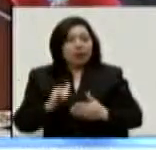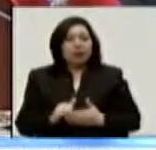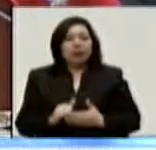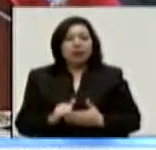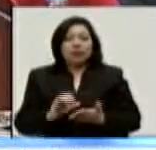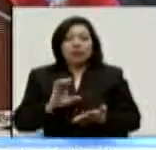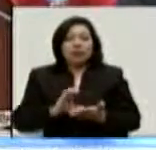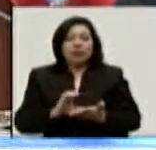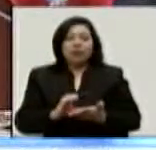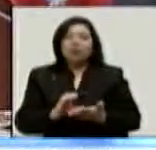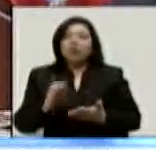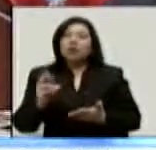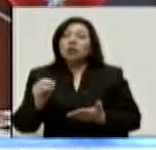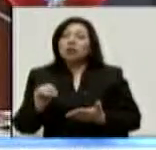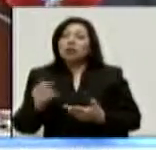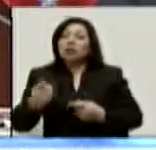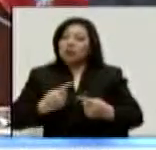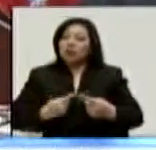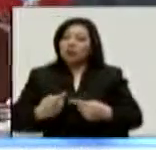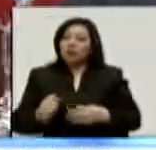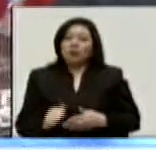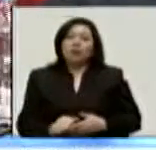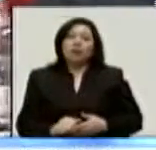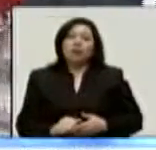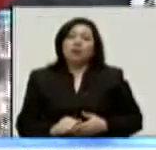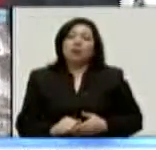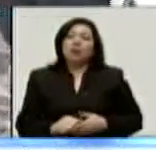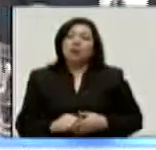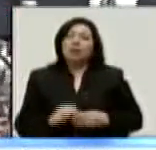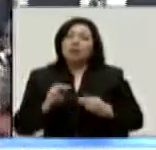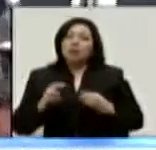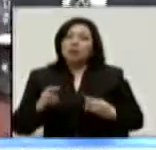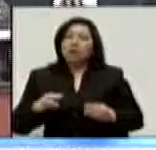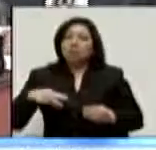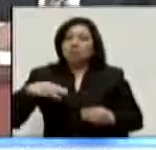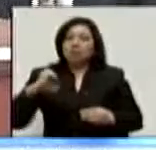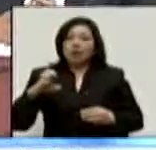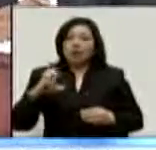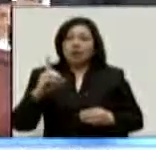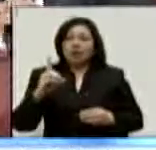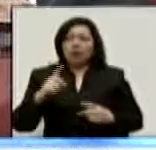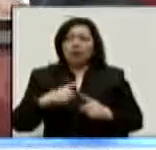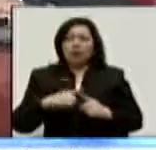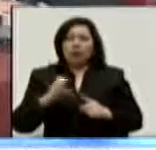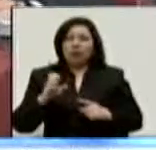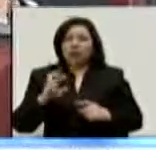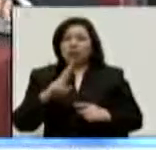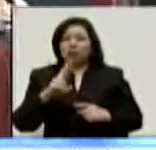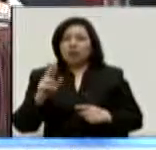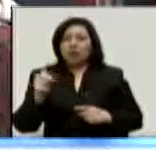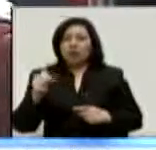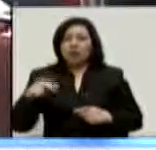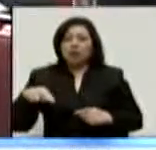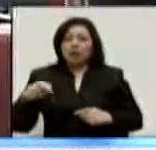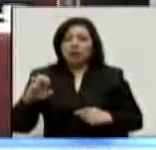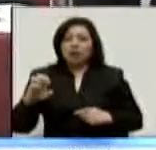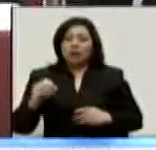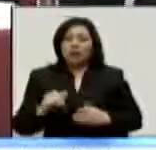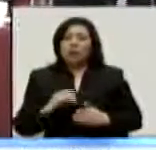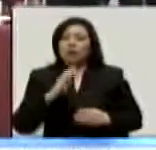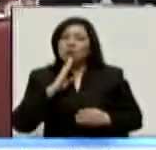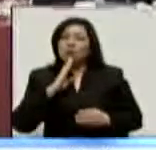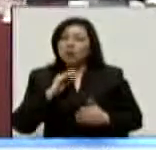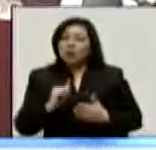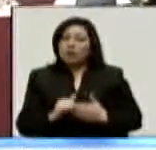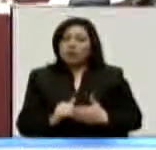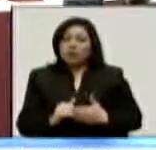que es la capital de Georgia, y baja a Ceyhan, que es un puerto en el mar Mediterráneo, y eso me he recorrido, hablando con los señores de Bakú, hablando con la